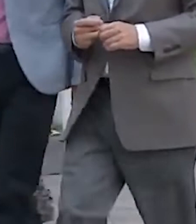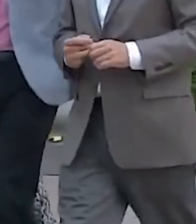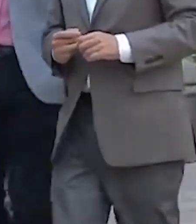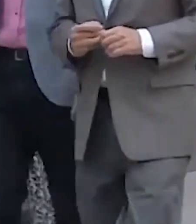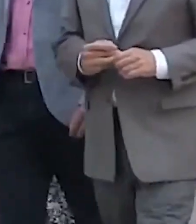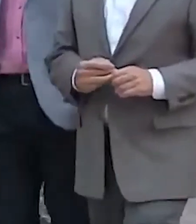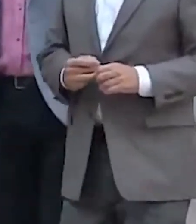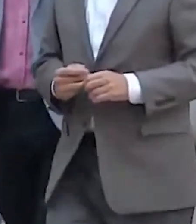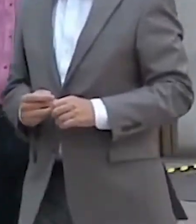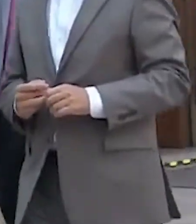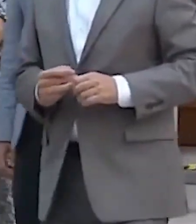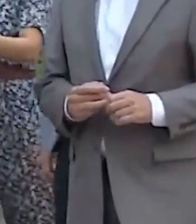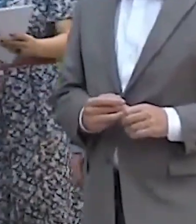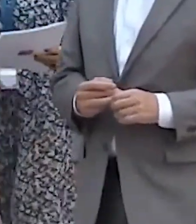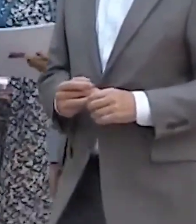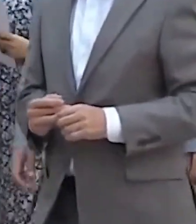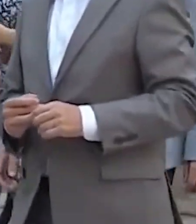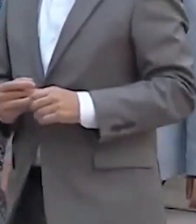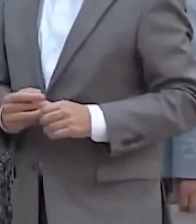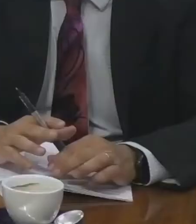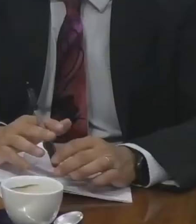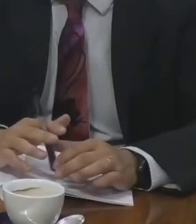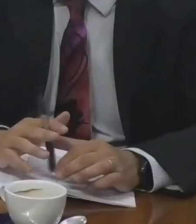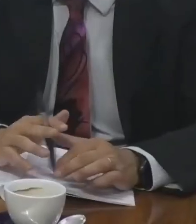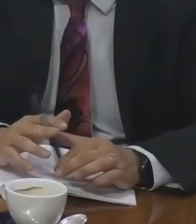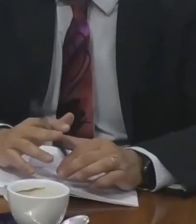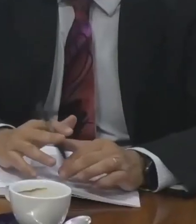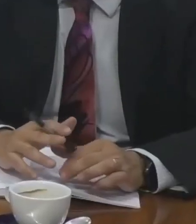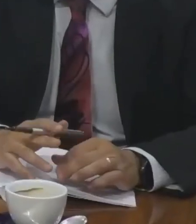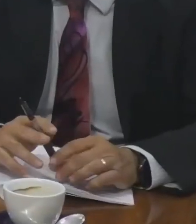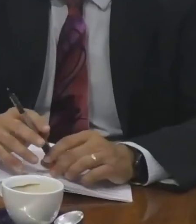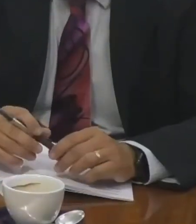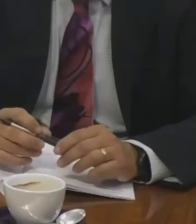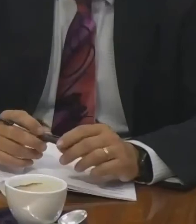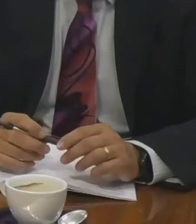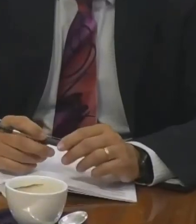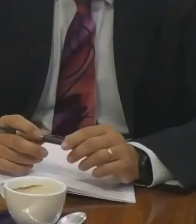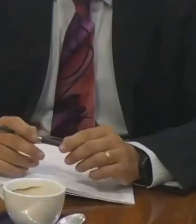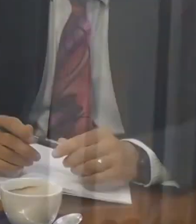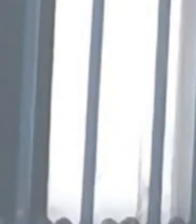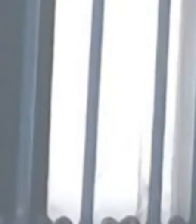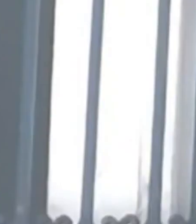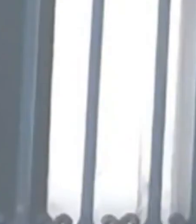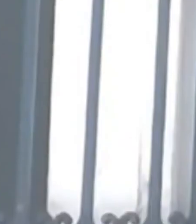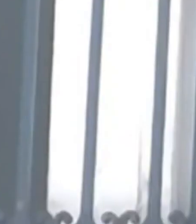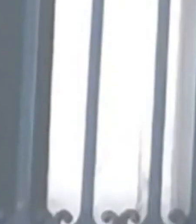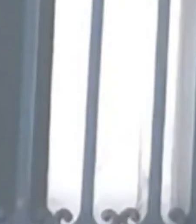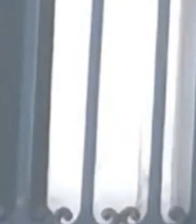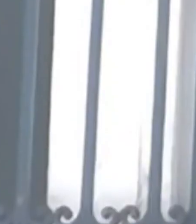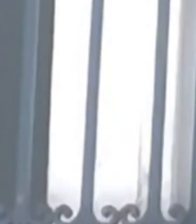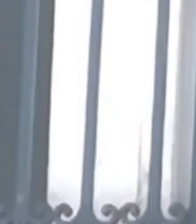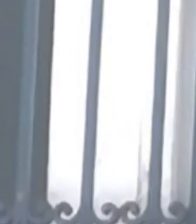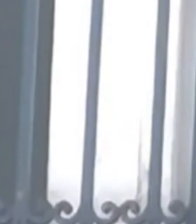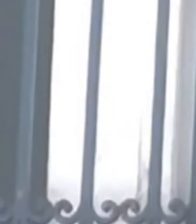fue mal informada, y el Servicio de Migrantes inició un sumario contra la funcionaria, a la que se acusa de entregar información falsa. Pero